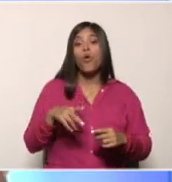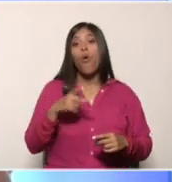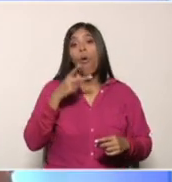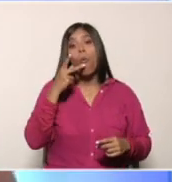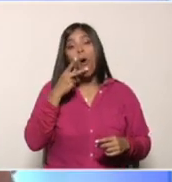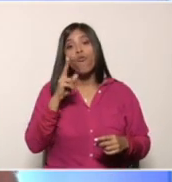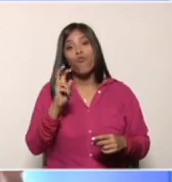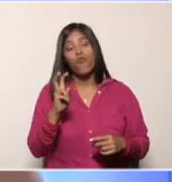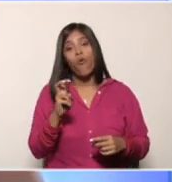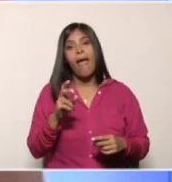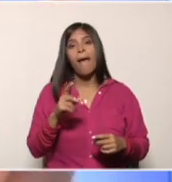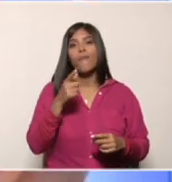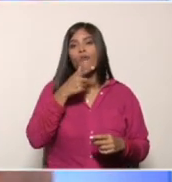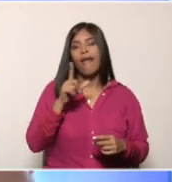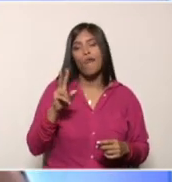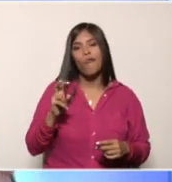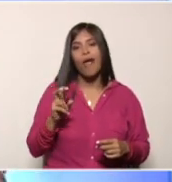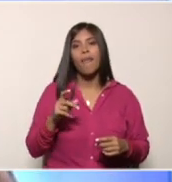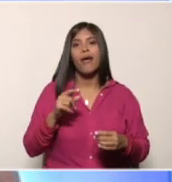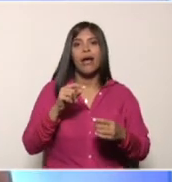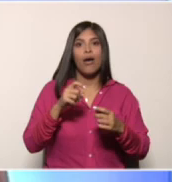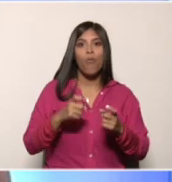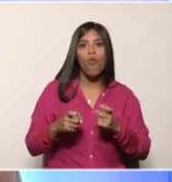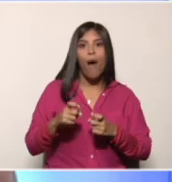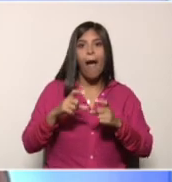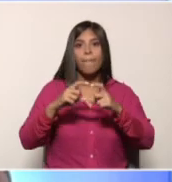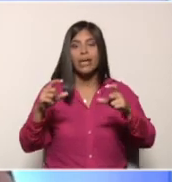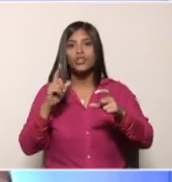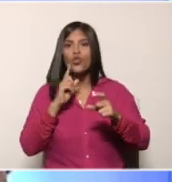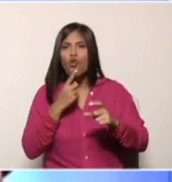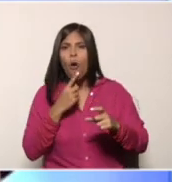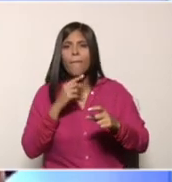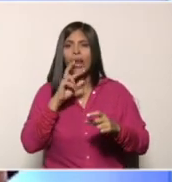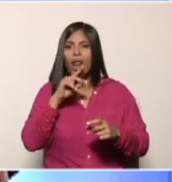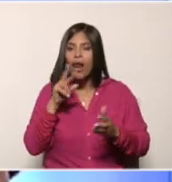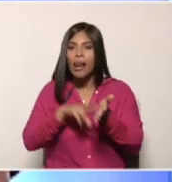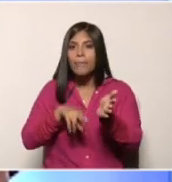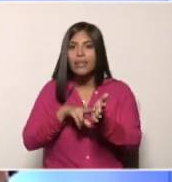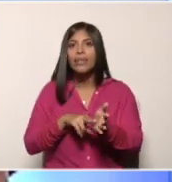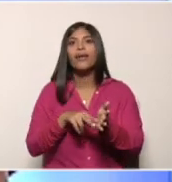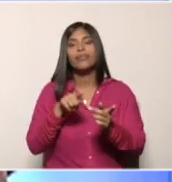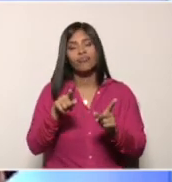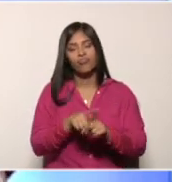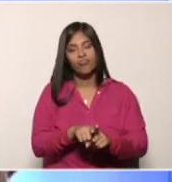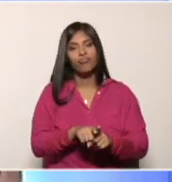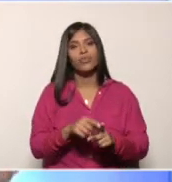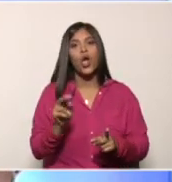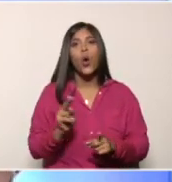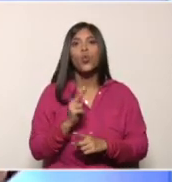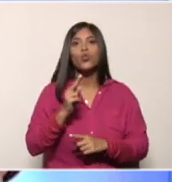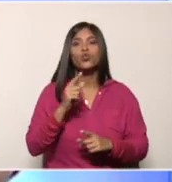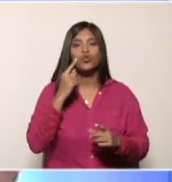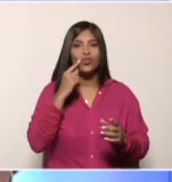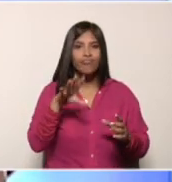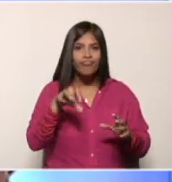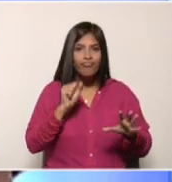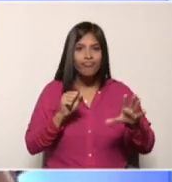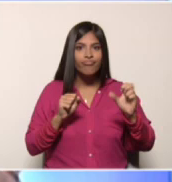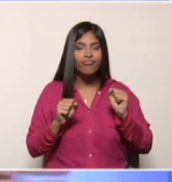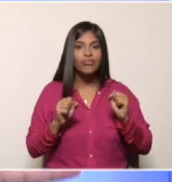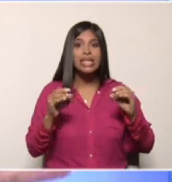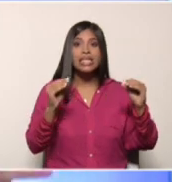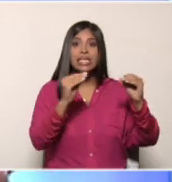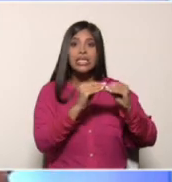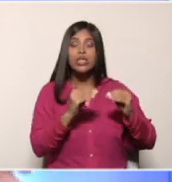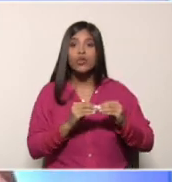escrita, vamos rotulando televisores, mesas, sillas. Bueno, en este caso, esto va a utilizarse esas imágenes para asociar lo